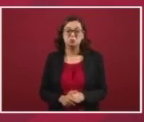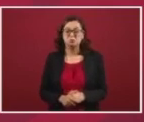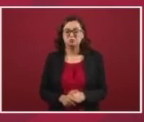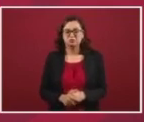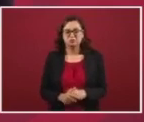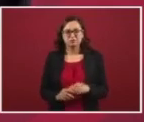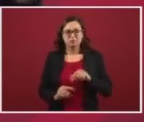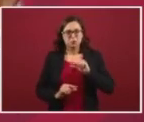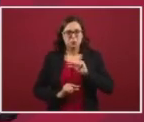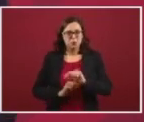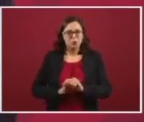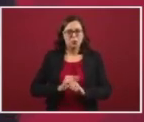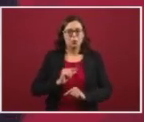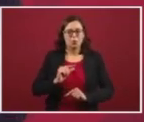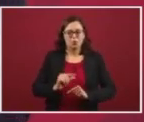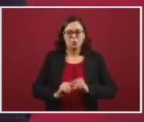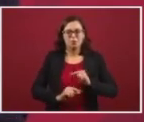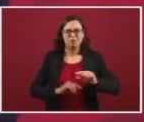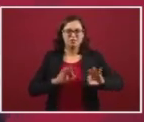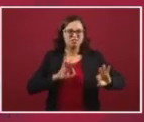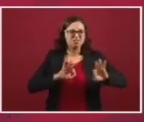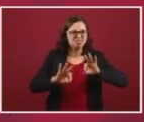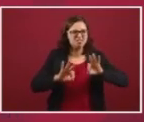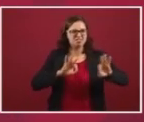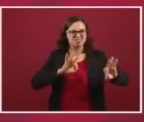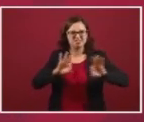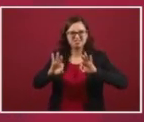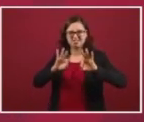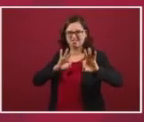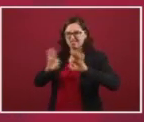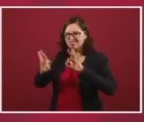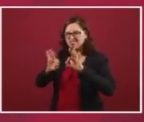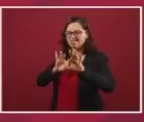Prepararon el terreno